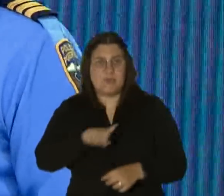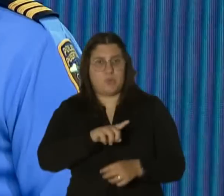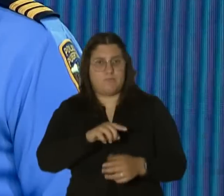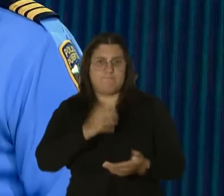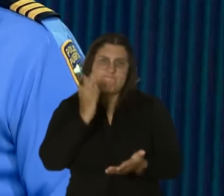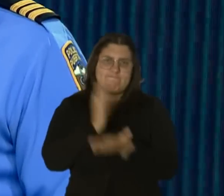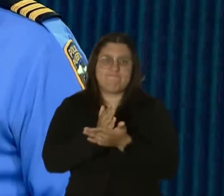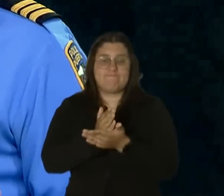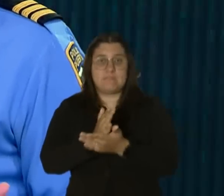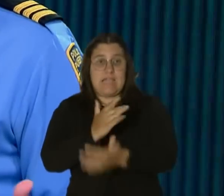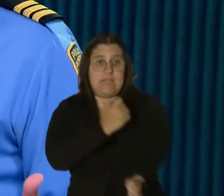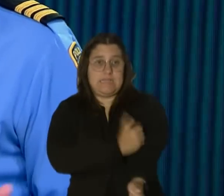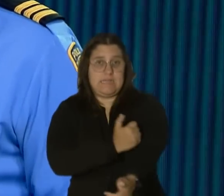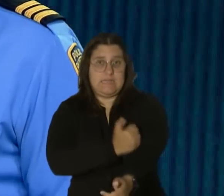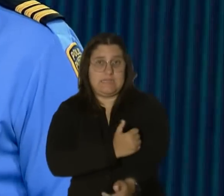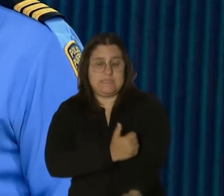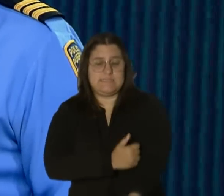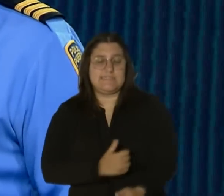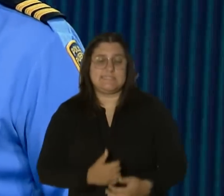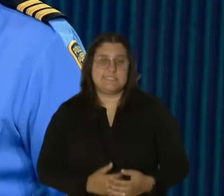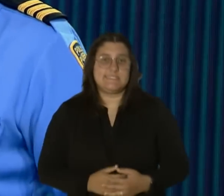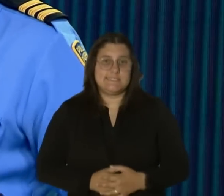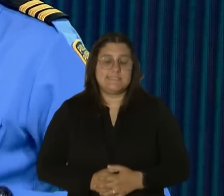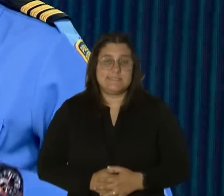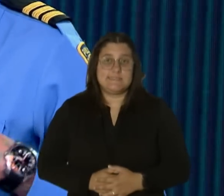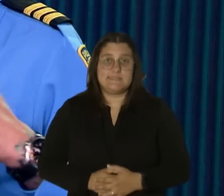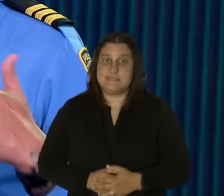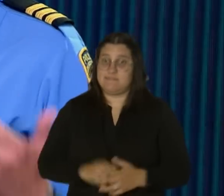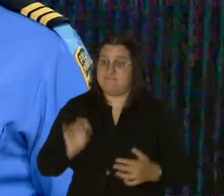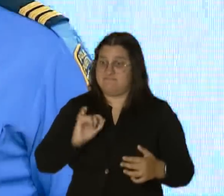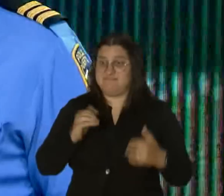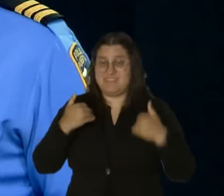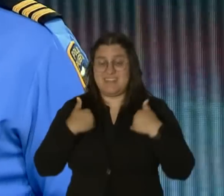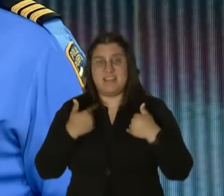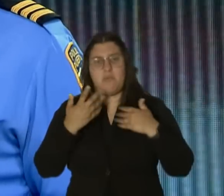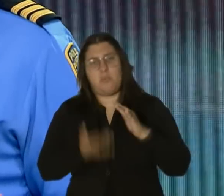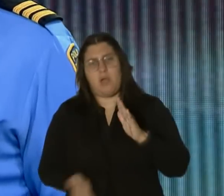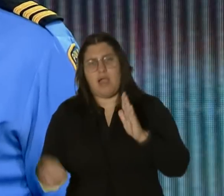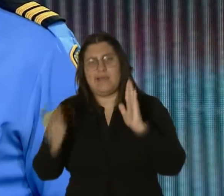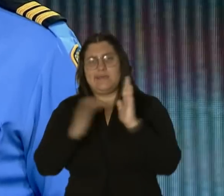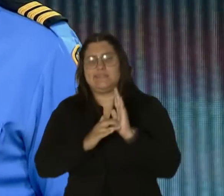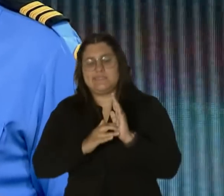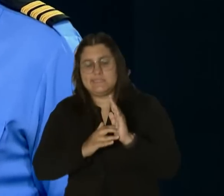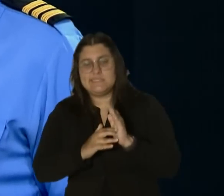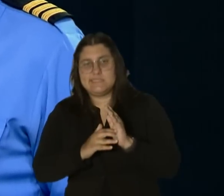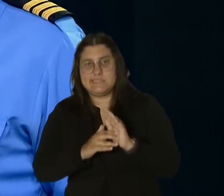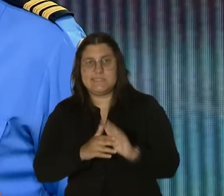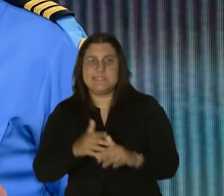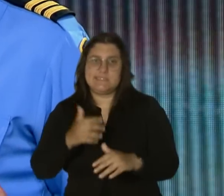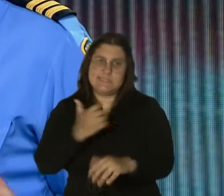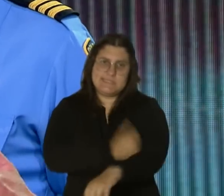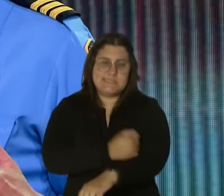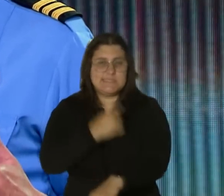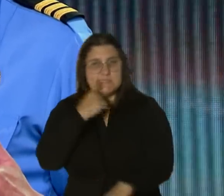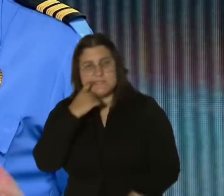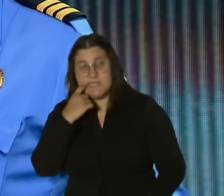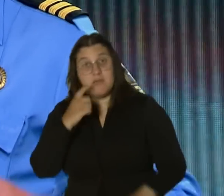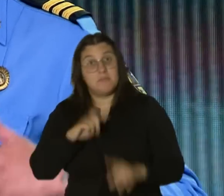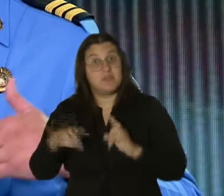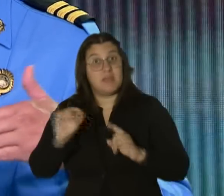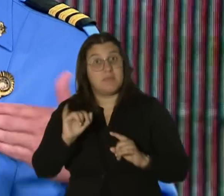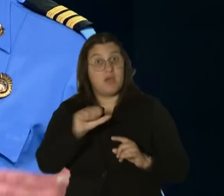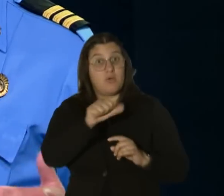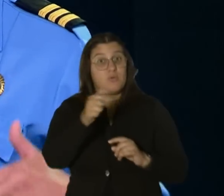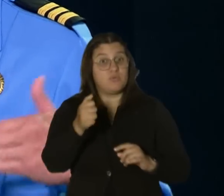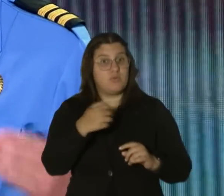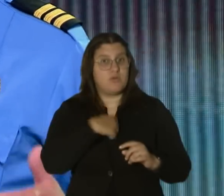una adicción a sustancia y tenemos casos de que vuelven y han recaído, pero también tenemos casos que se